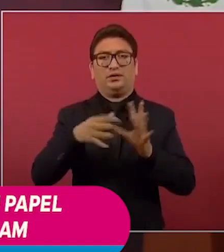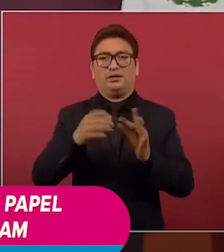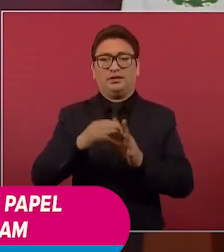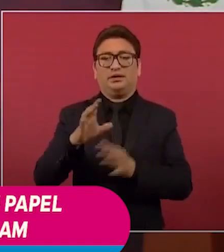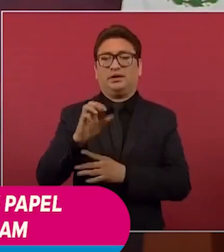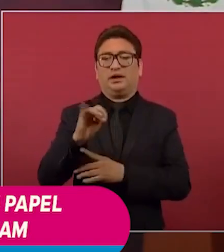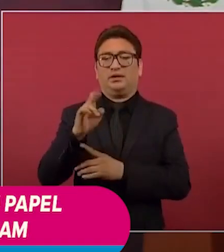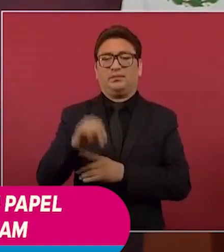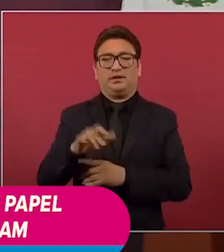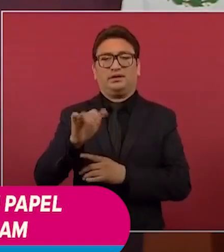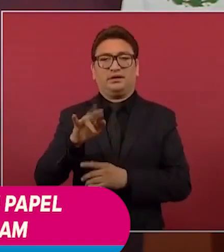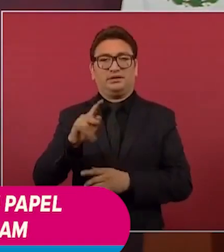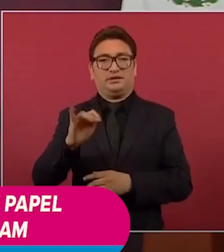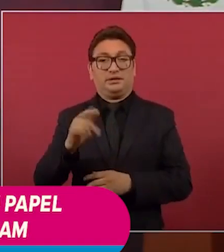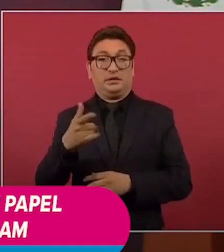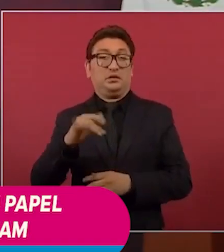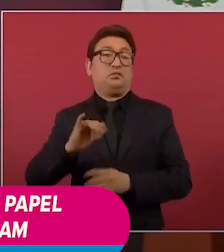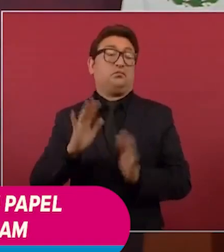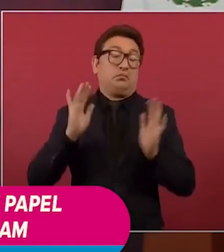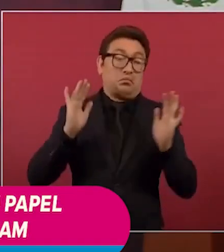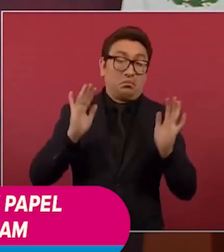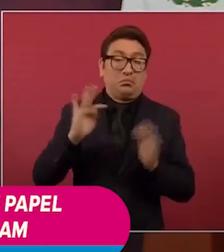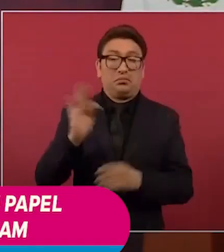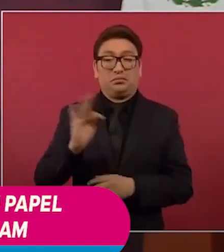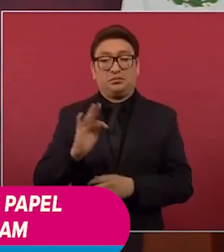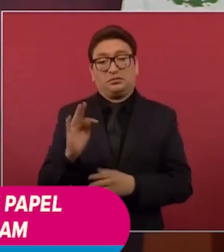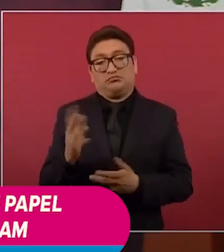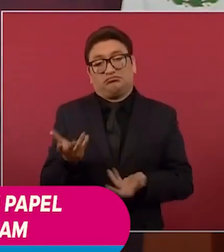Aristegui, pues a lo mejor